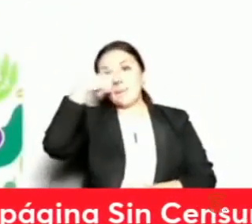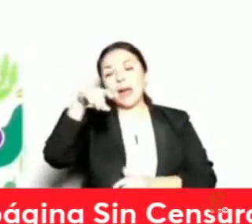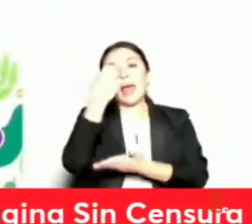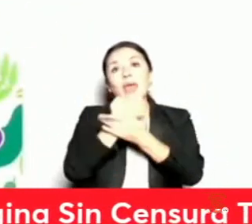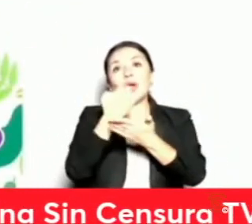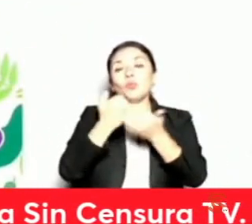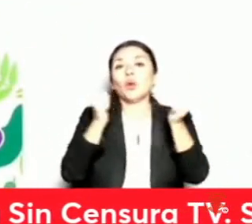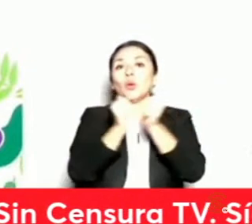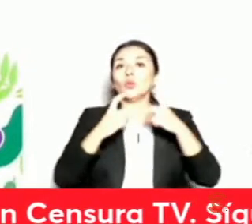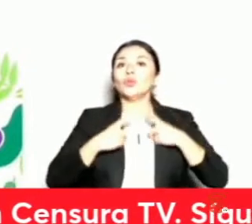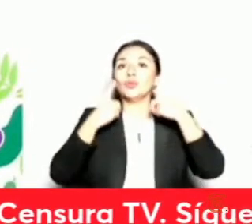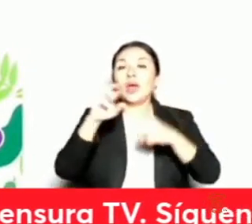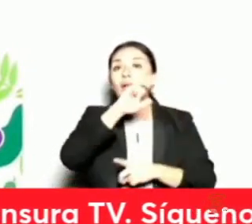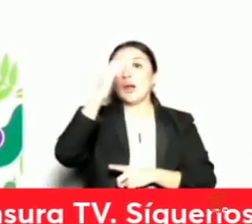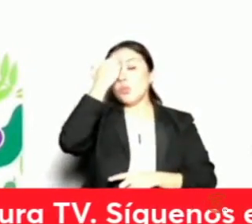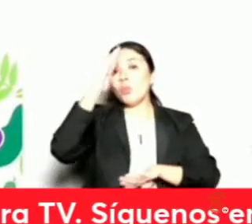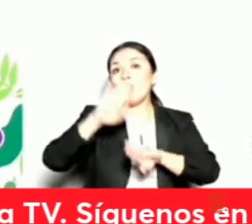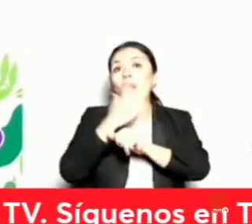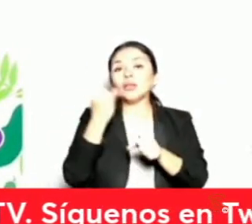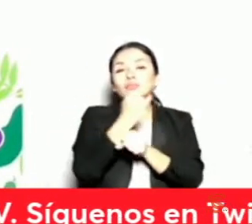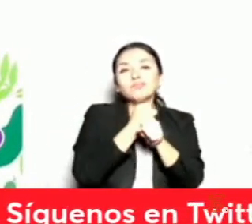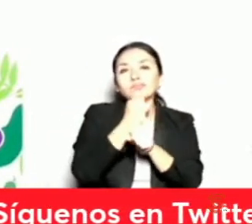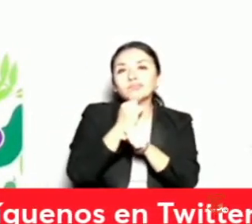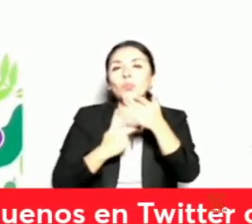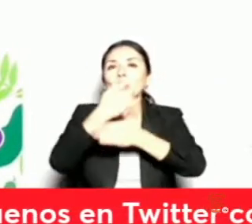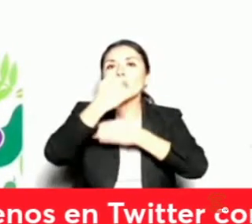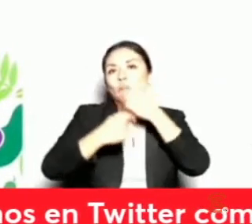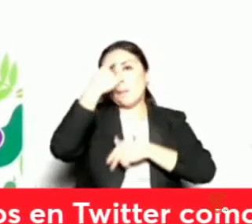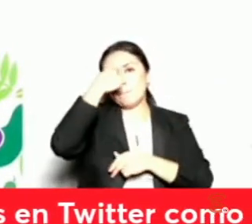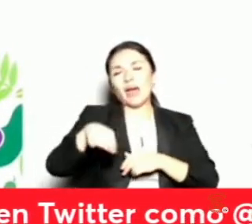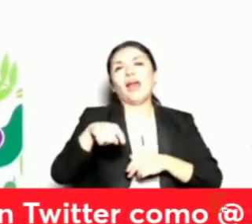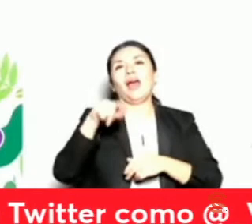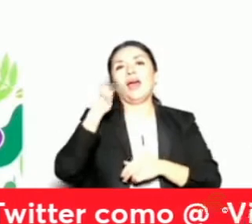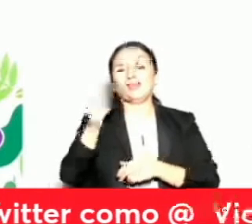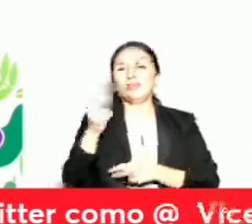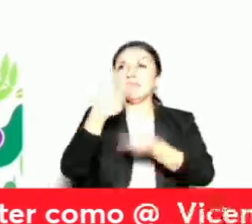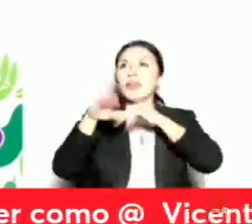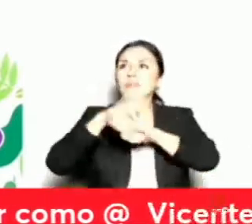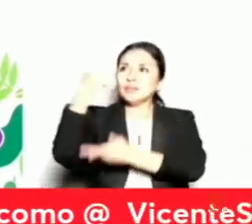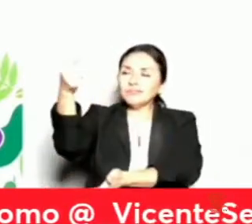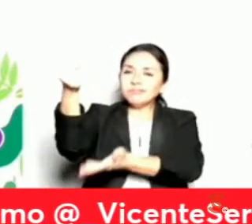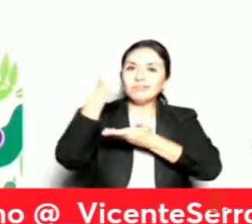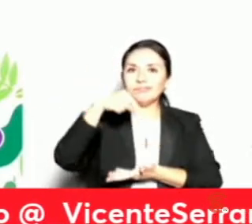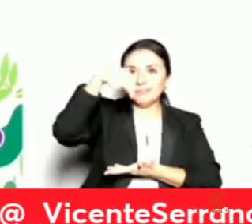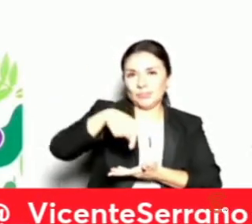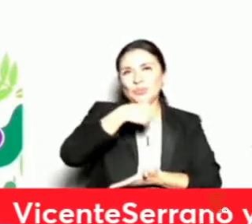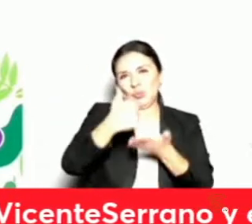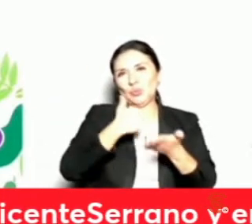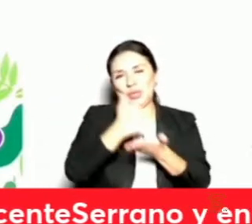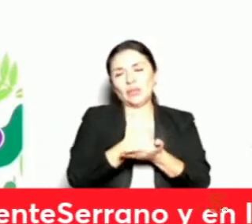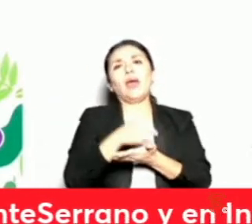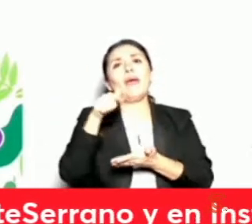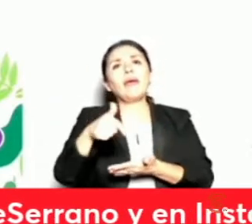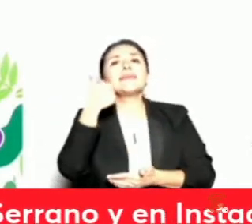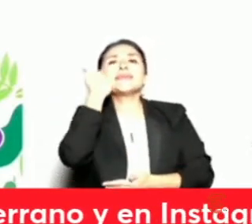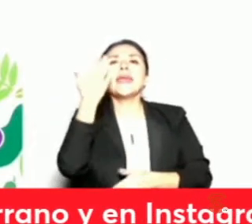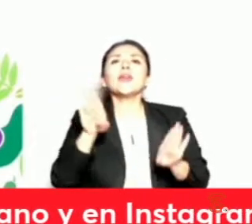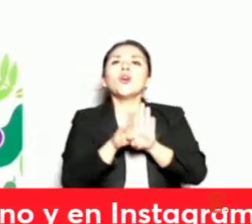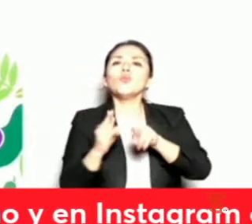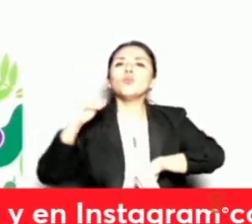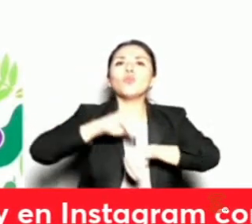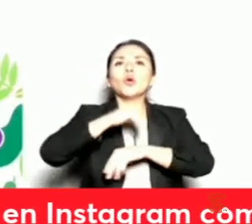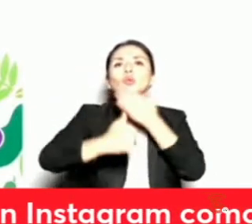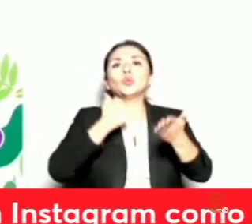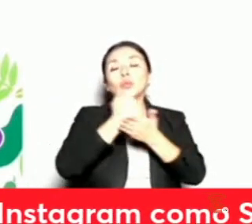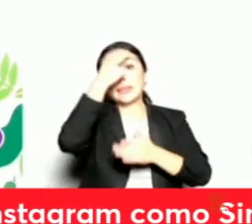fue reconocida por su investigación en el diseño de políticas públicas con incentivos económicos. Como economista, su visión es crear en la Ciudad